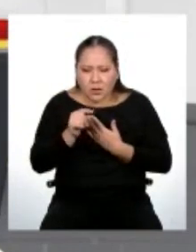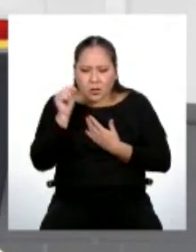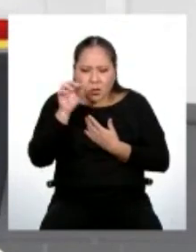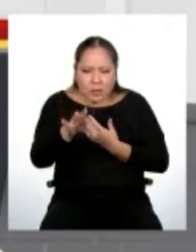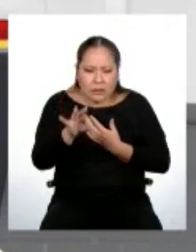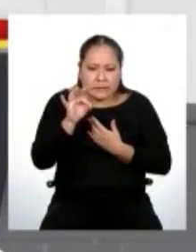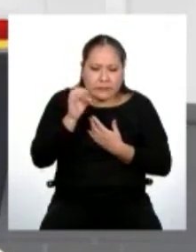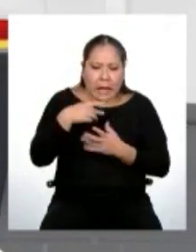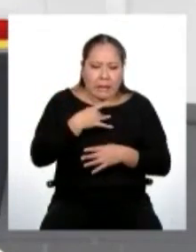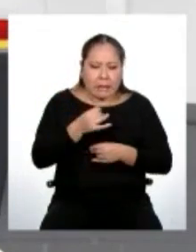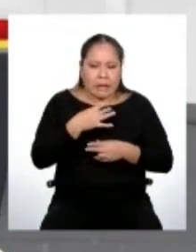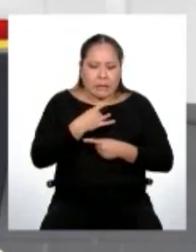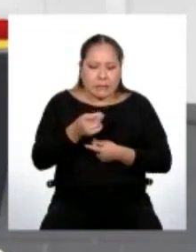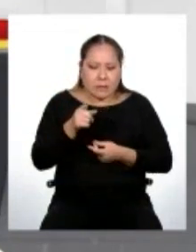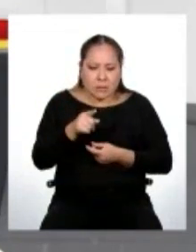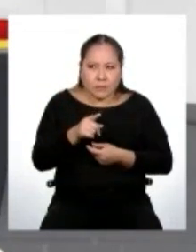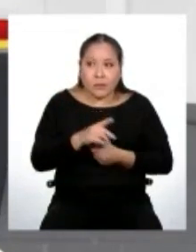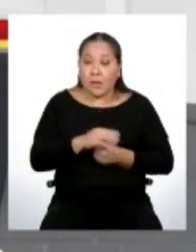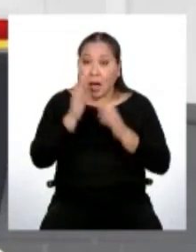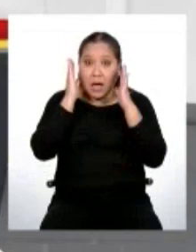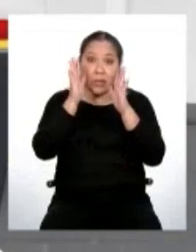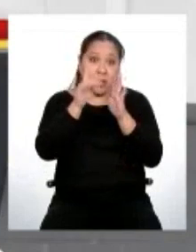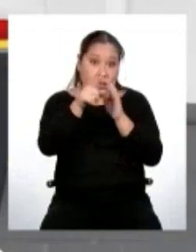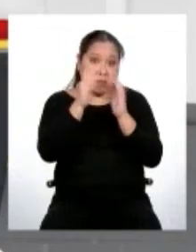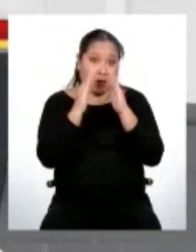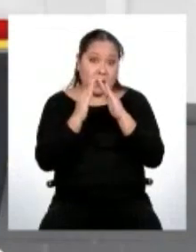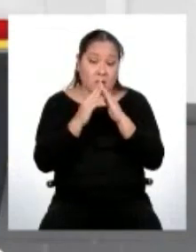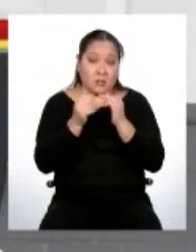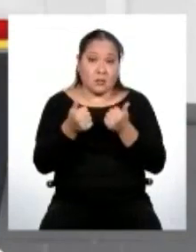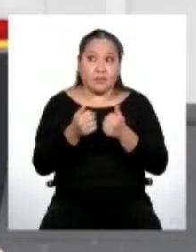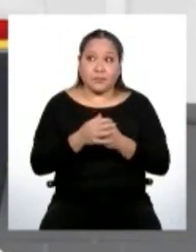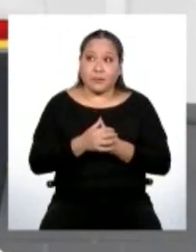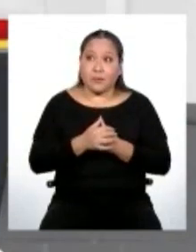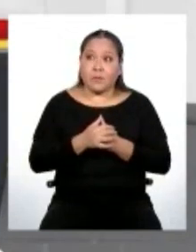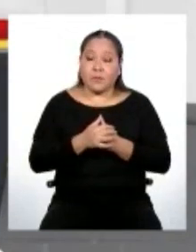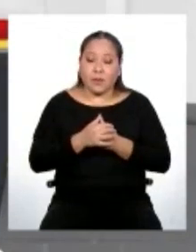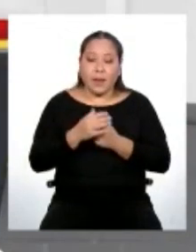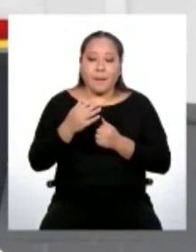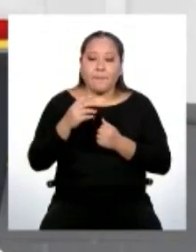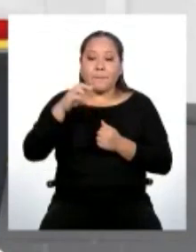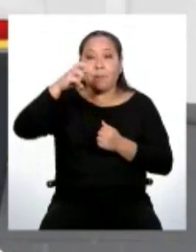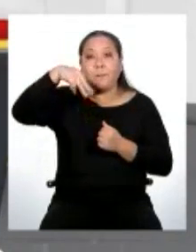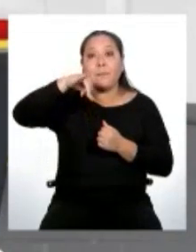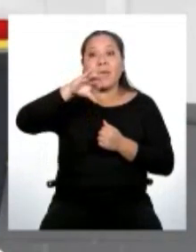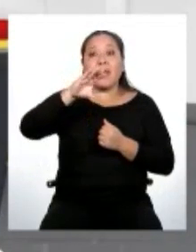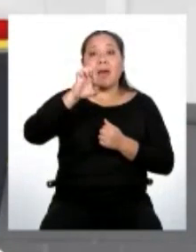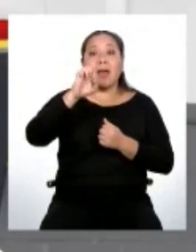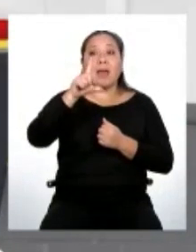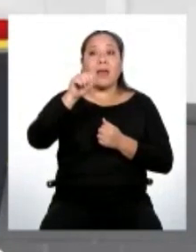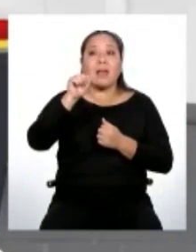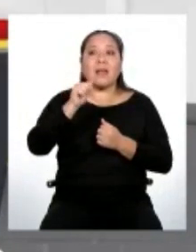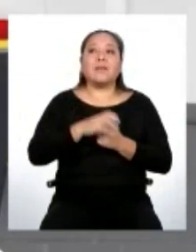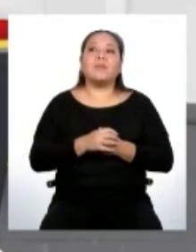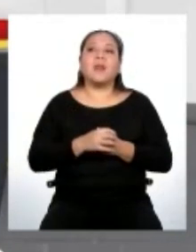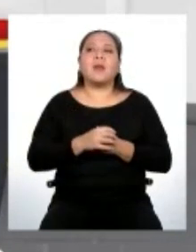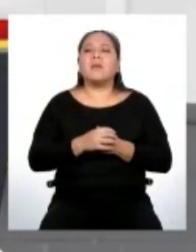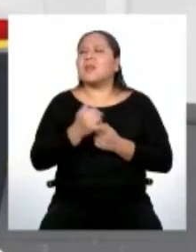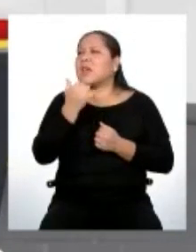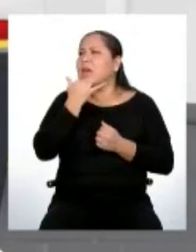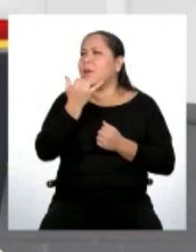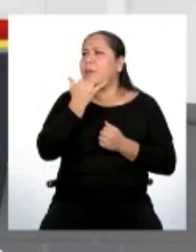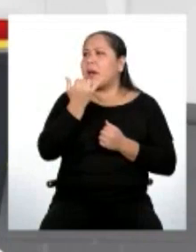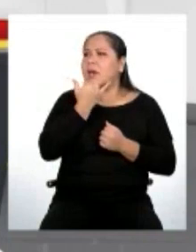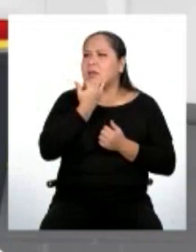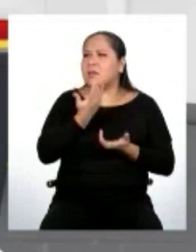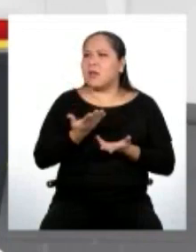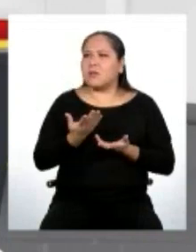acá se ve muy interesante. Atentos en casa también. Micaela nos pregunta, ¿qué pasa si no